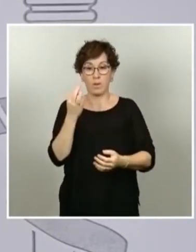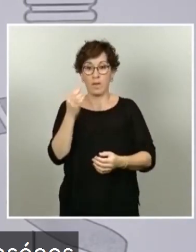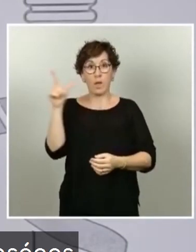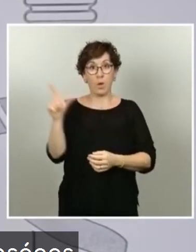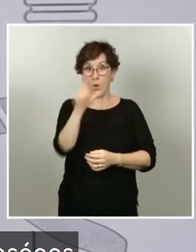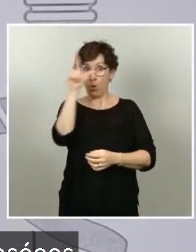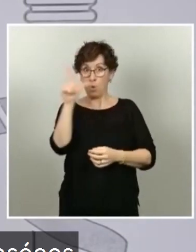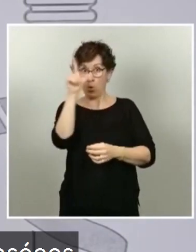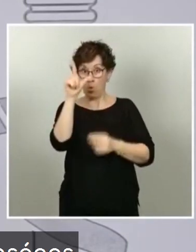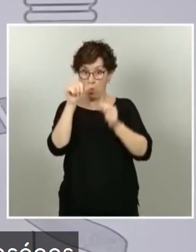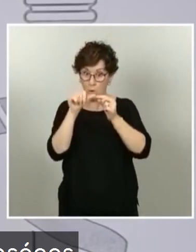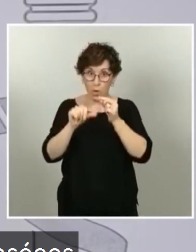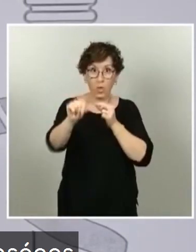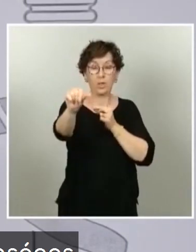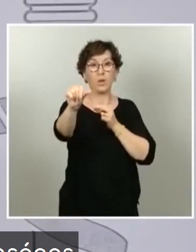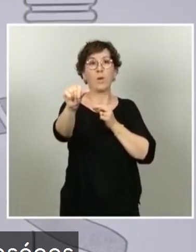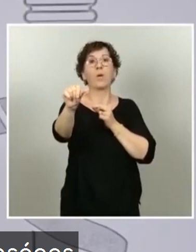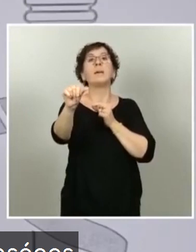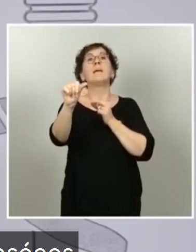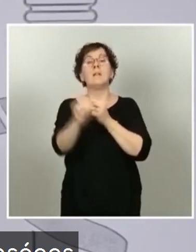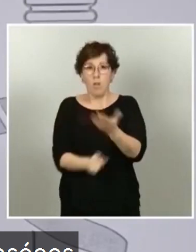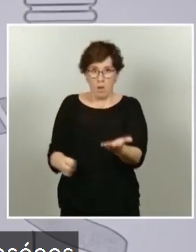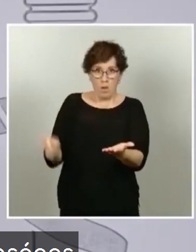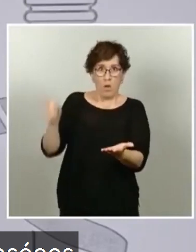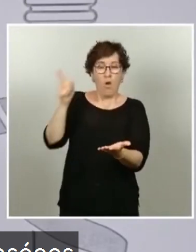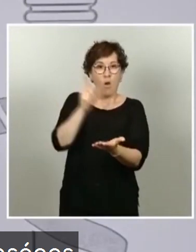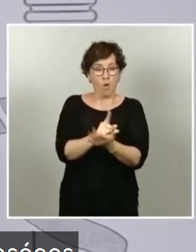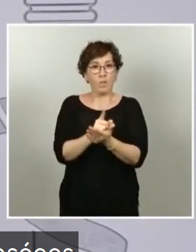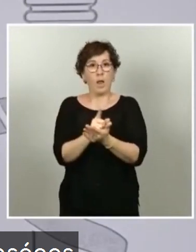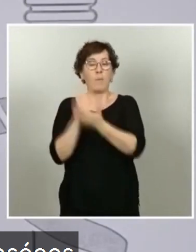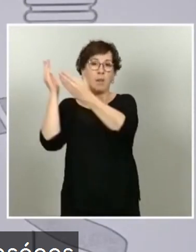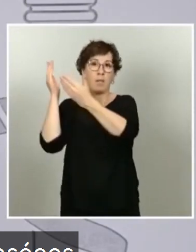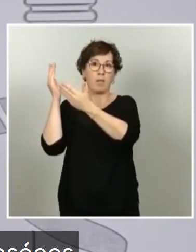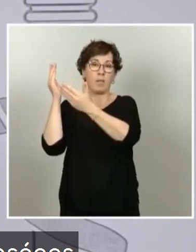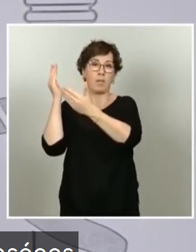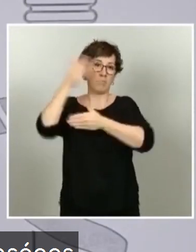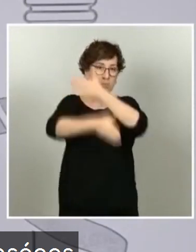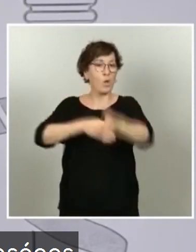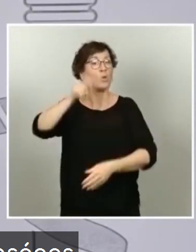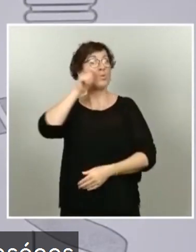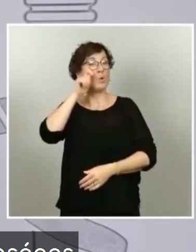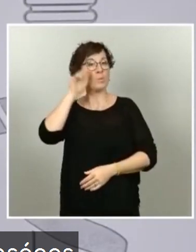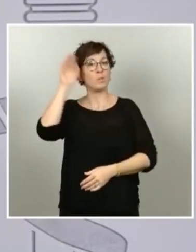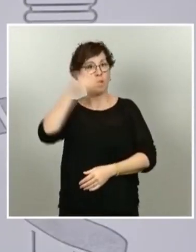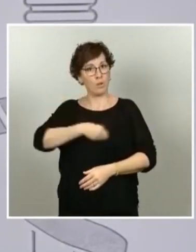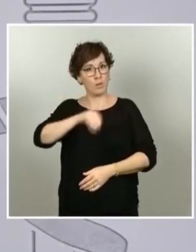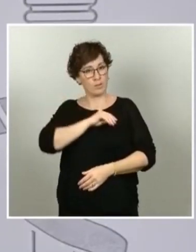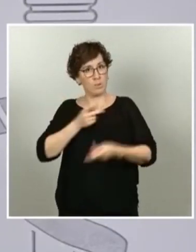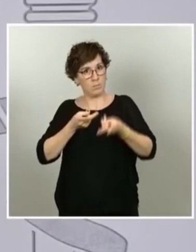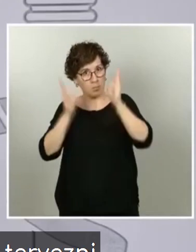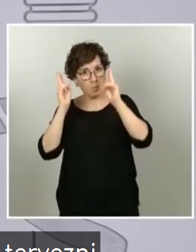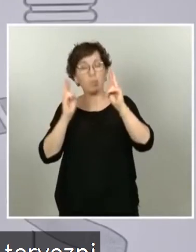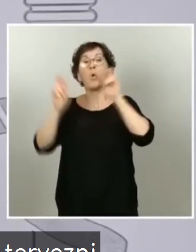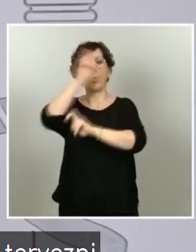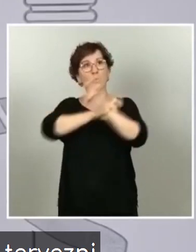julio, se reanudará la entrada de turismo extranjero a España en condiciones de seguridad.